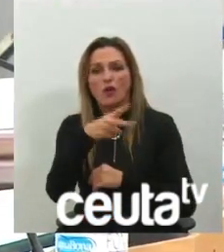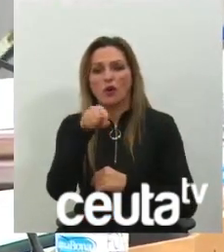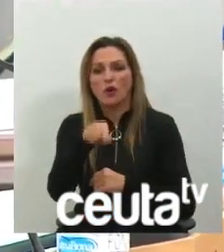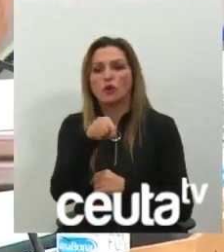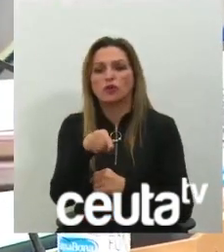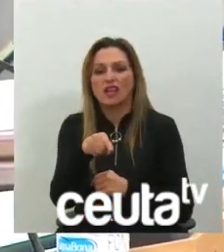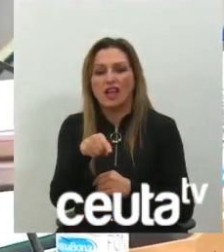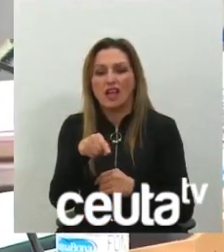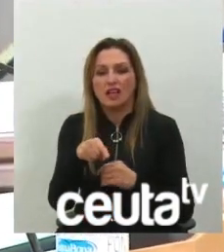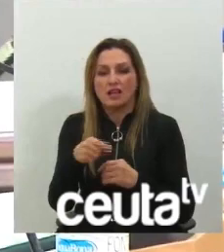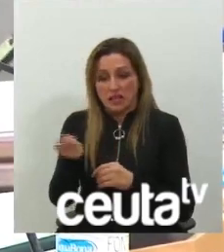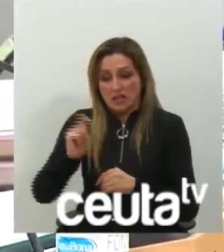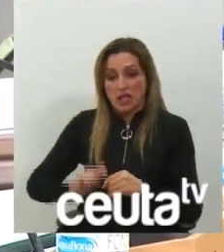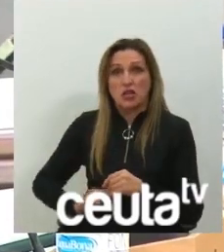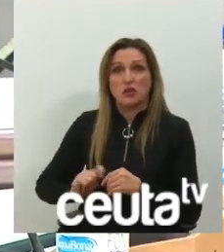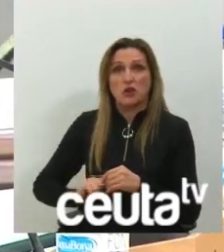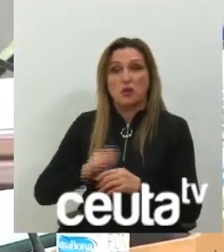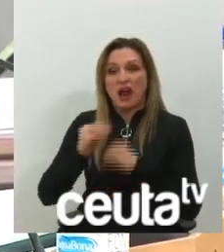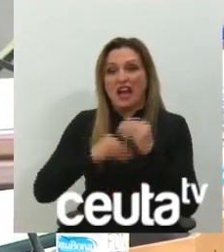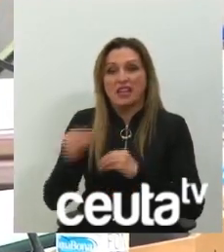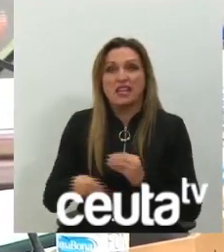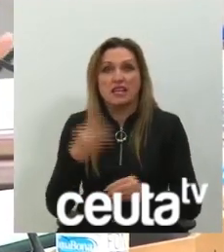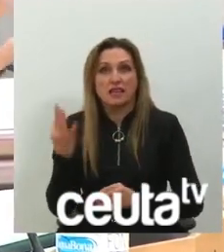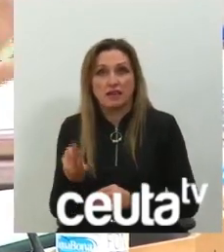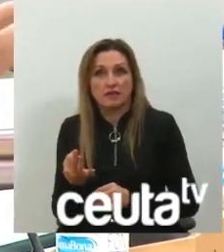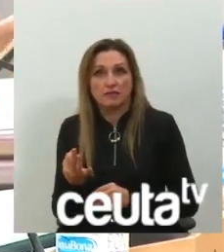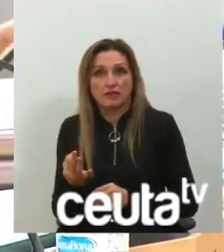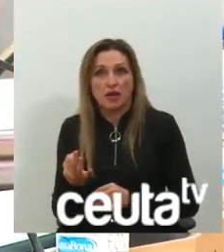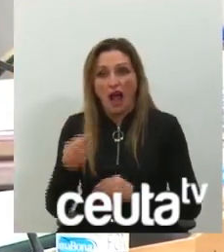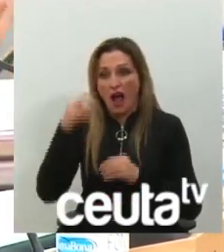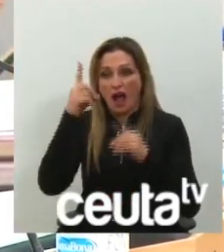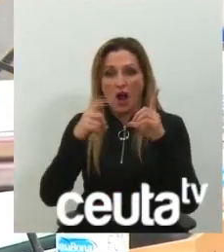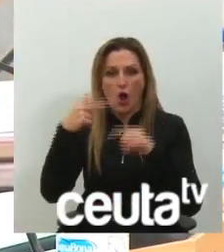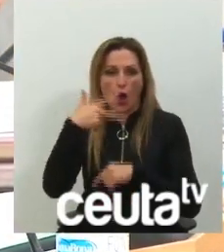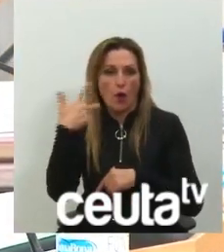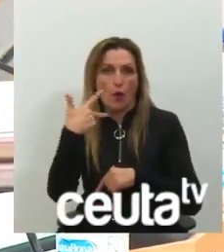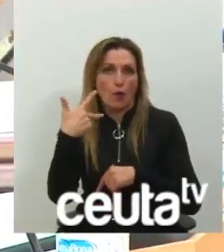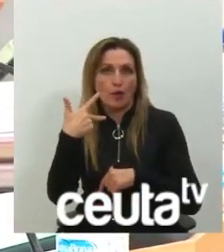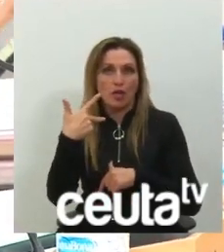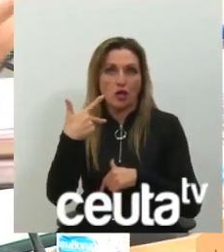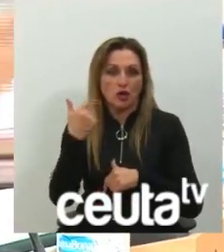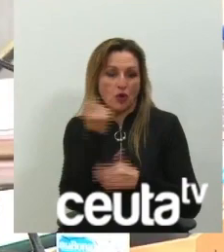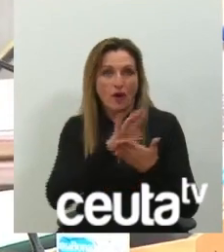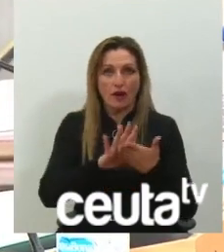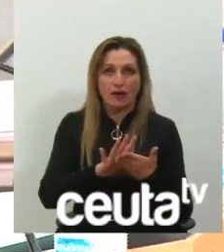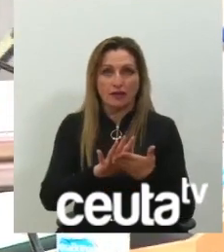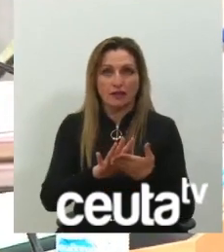churros y nada más porque que yo sepa los pictos son gratis no sé en qué se lo gasta realmente